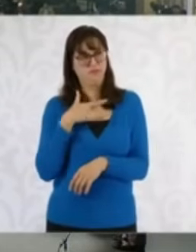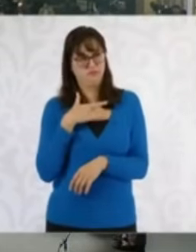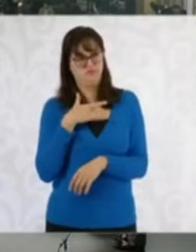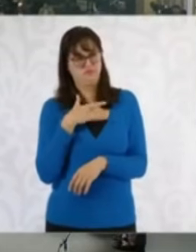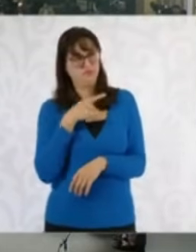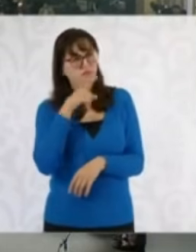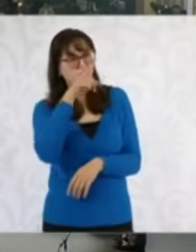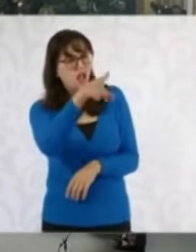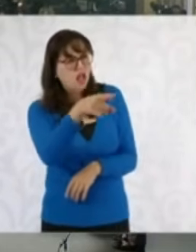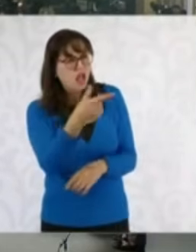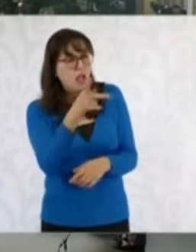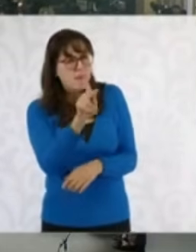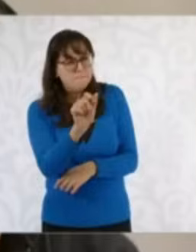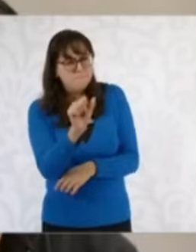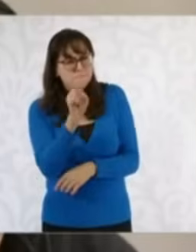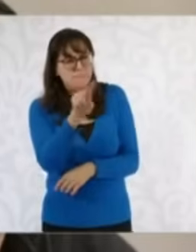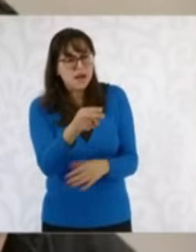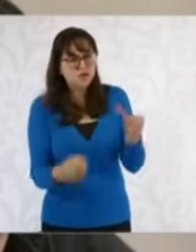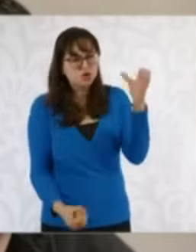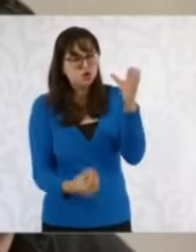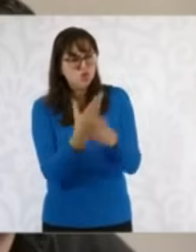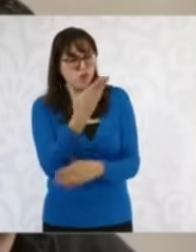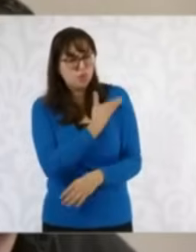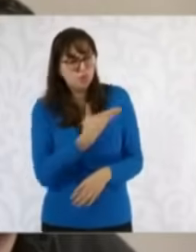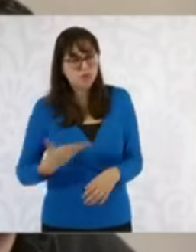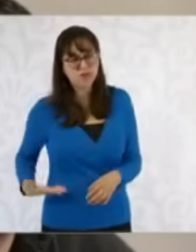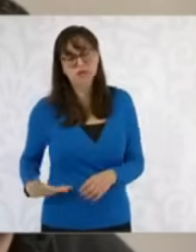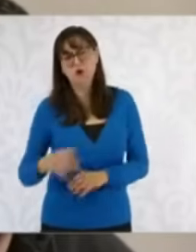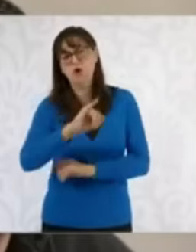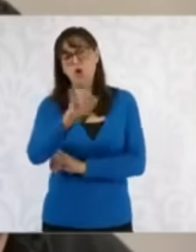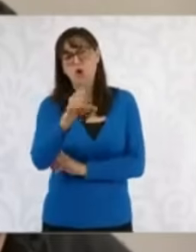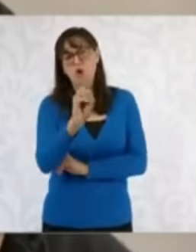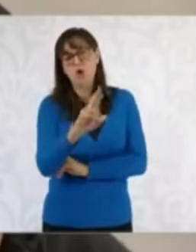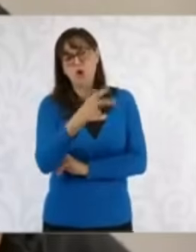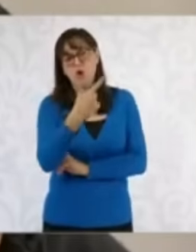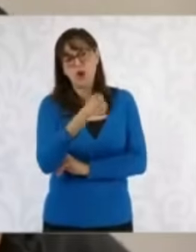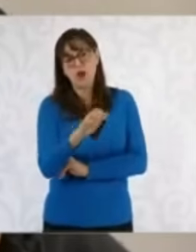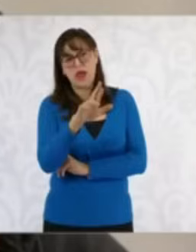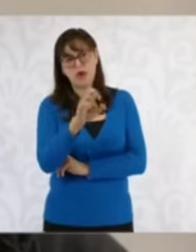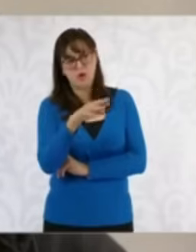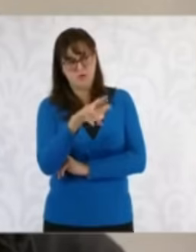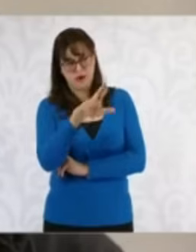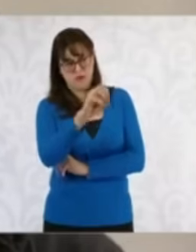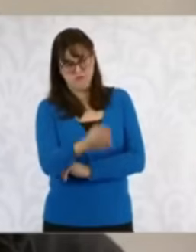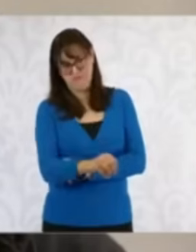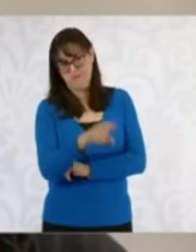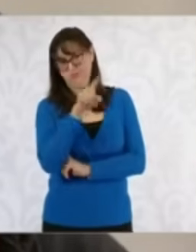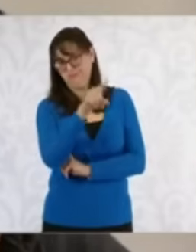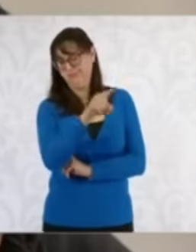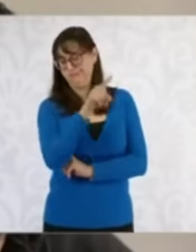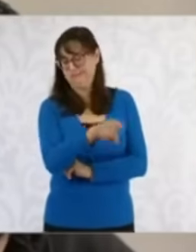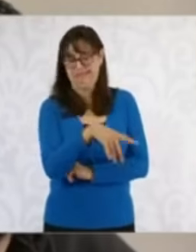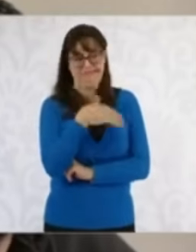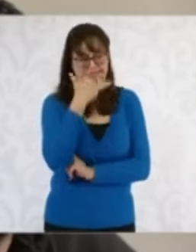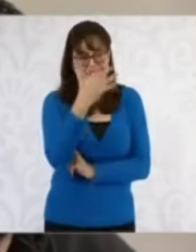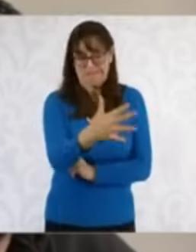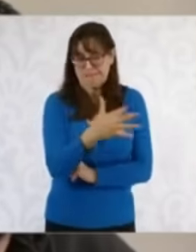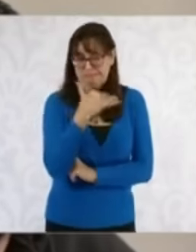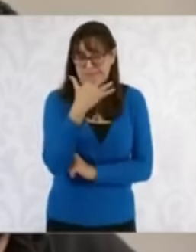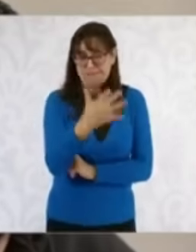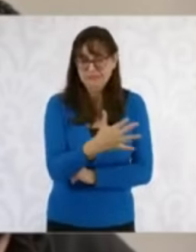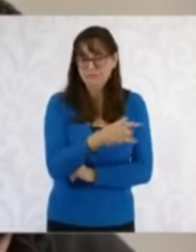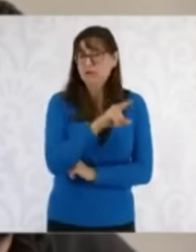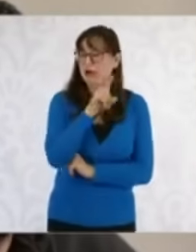ante los señalamientos de corrupción durante su gestión como jefe delegacional en la Benito Juárez. Esto